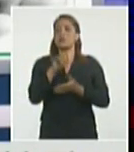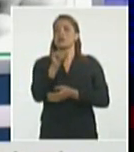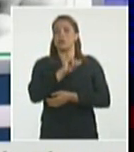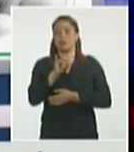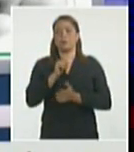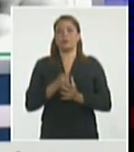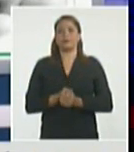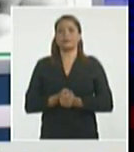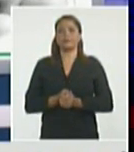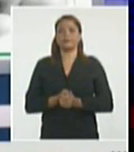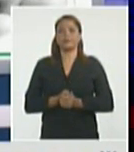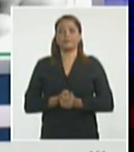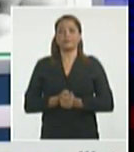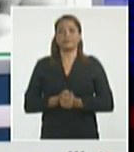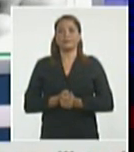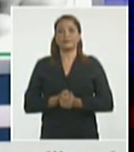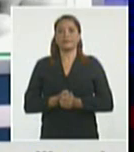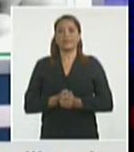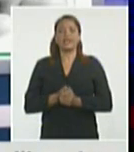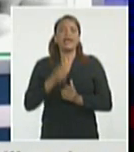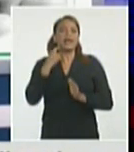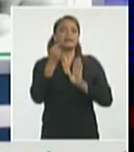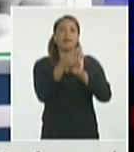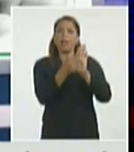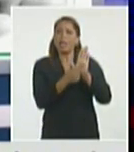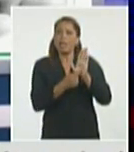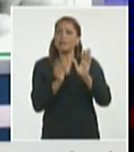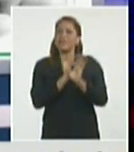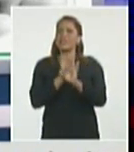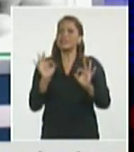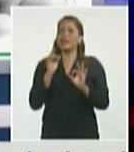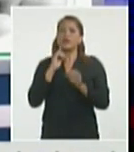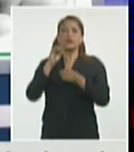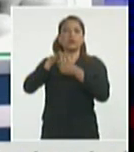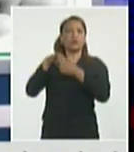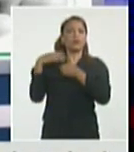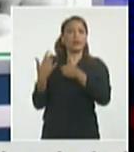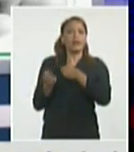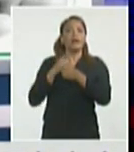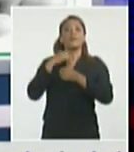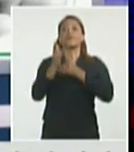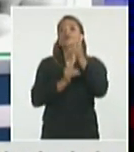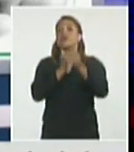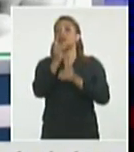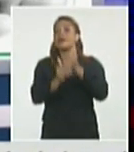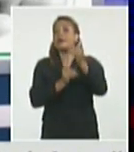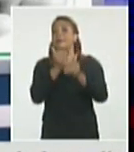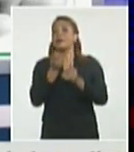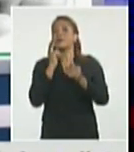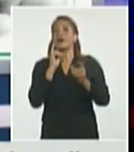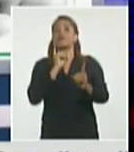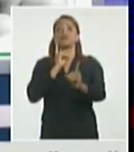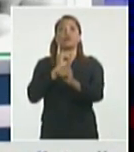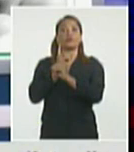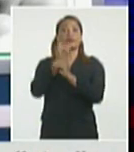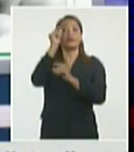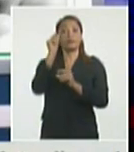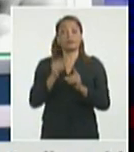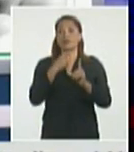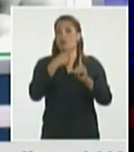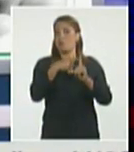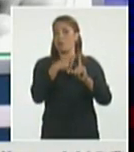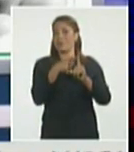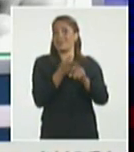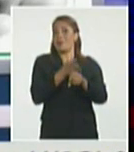La actualización de este protocolo sanitario incluye también el procedimiento a seguir para los contactos de los casos que ya